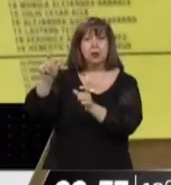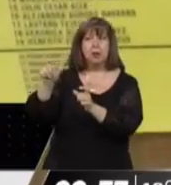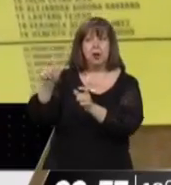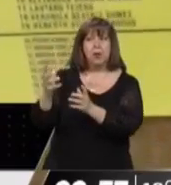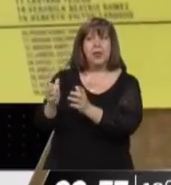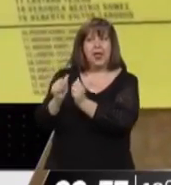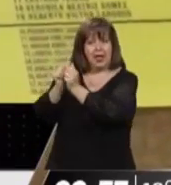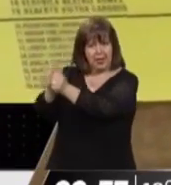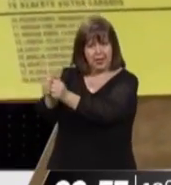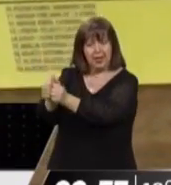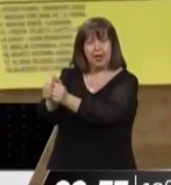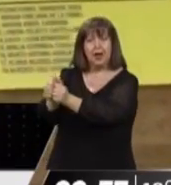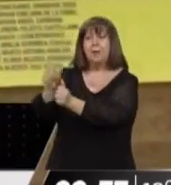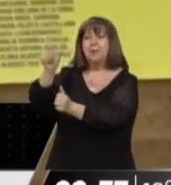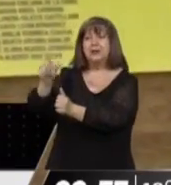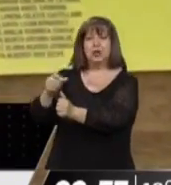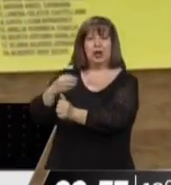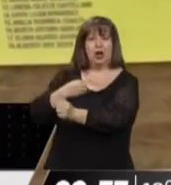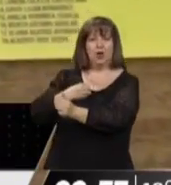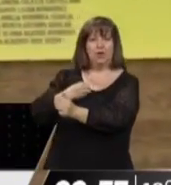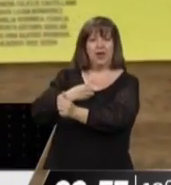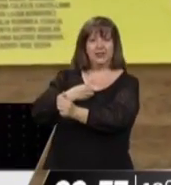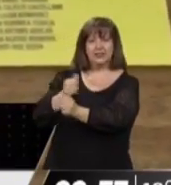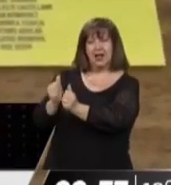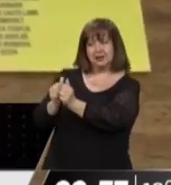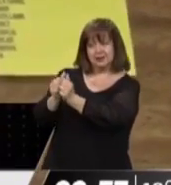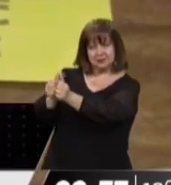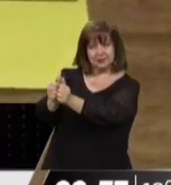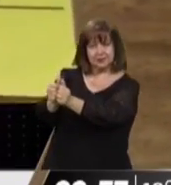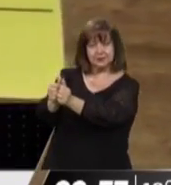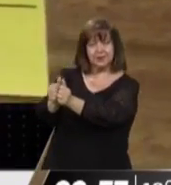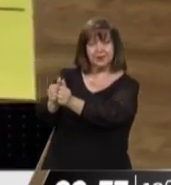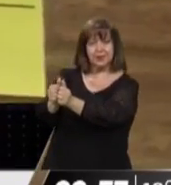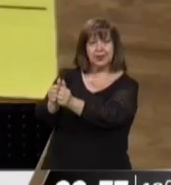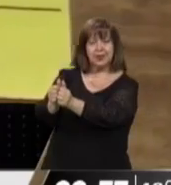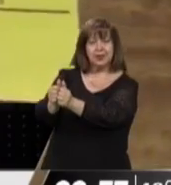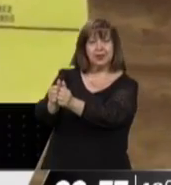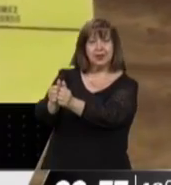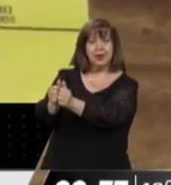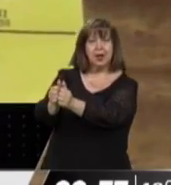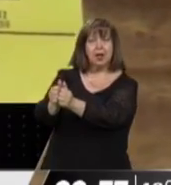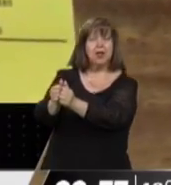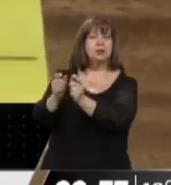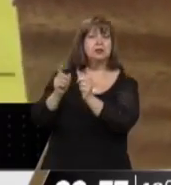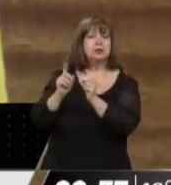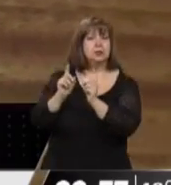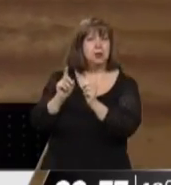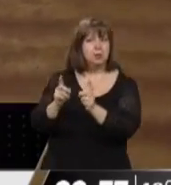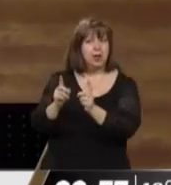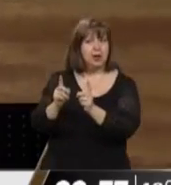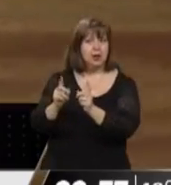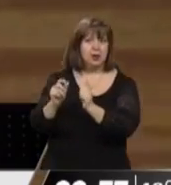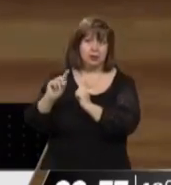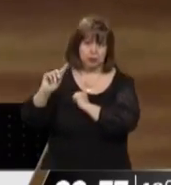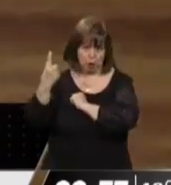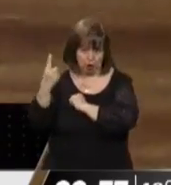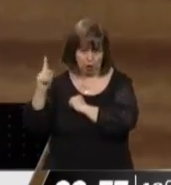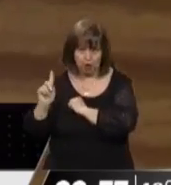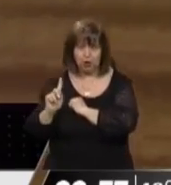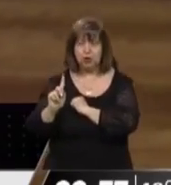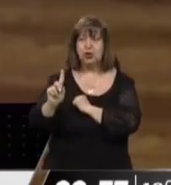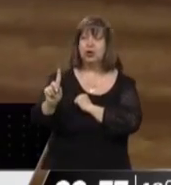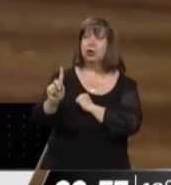confianza y también en ese caso podría si no va acompañado con